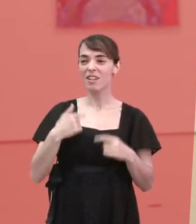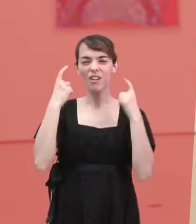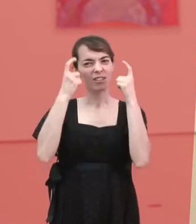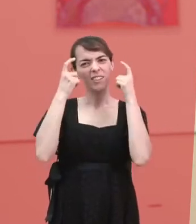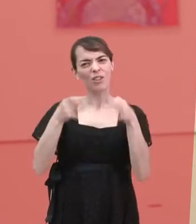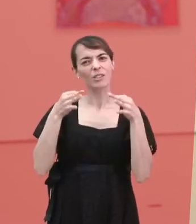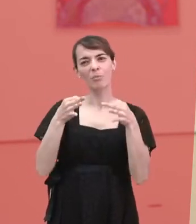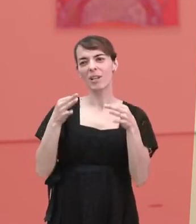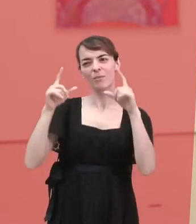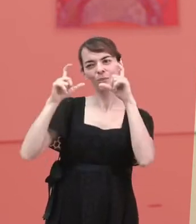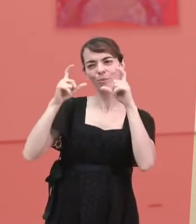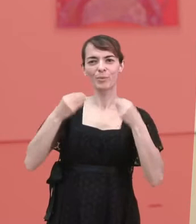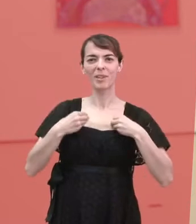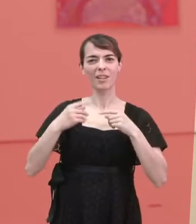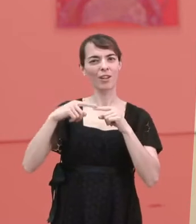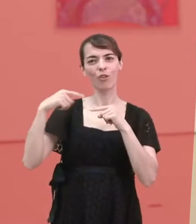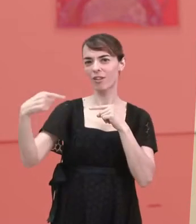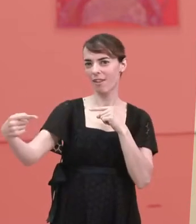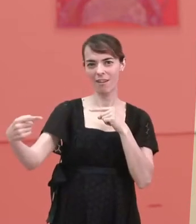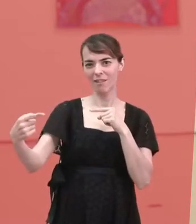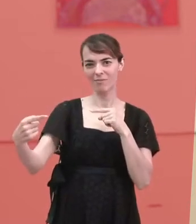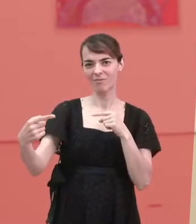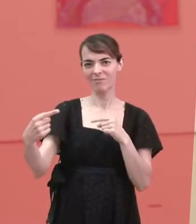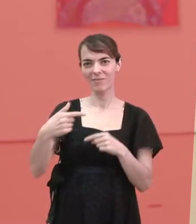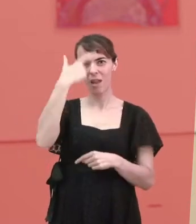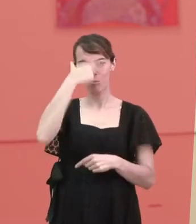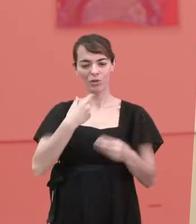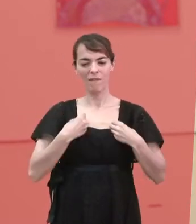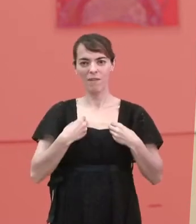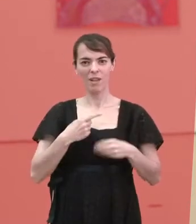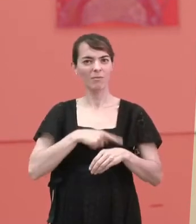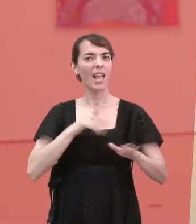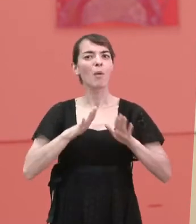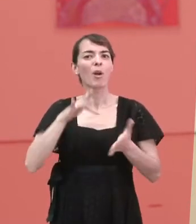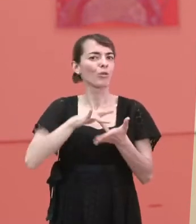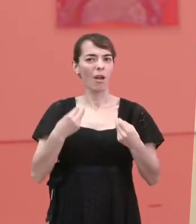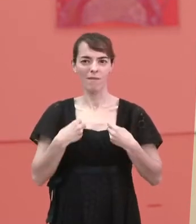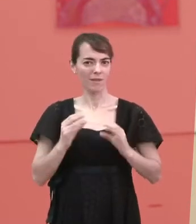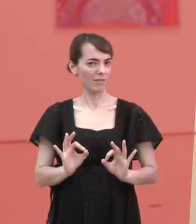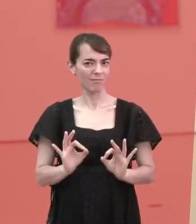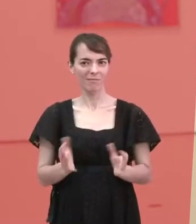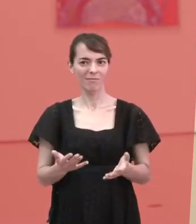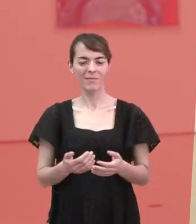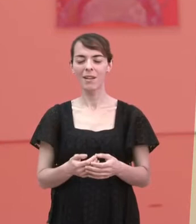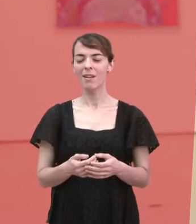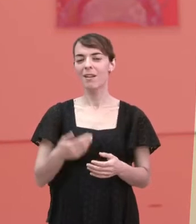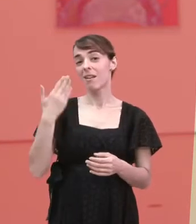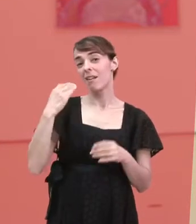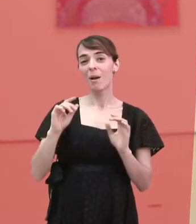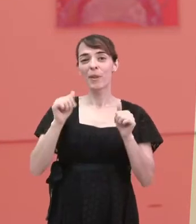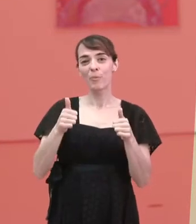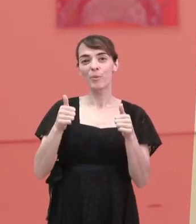vida cotidiana y ser un hombre del tiempo que me ha tocado vivir. Al principio empecé a hacer